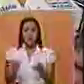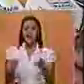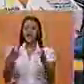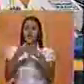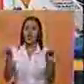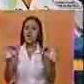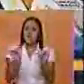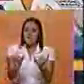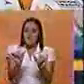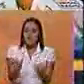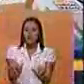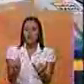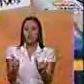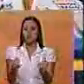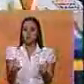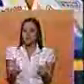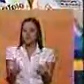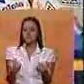la misma vía